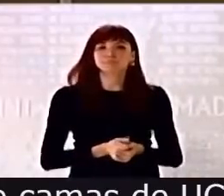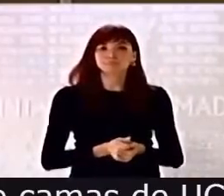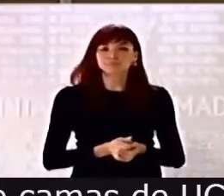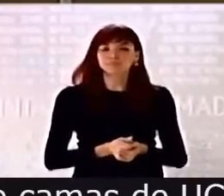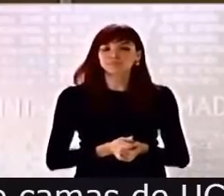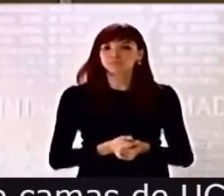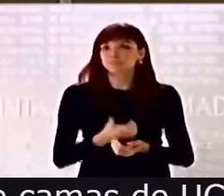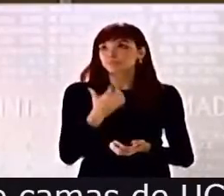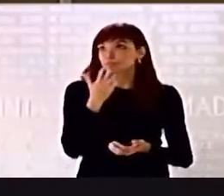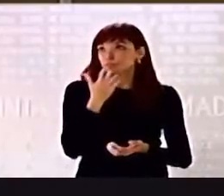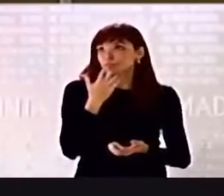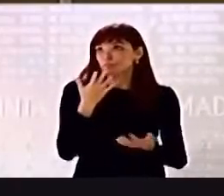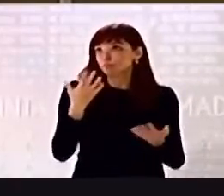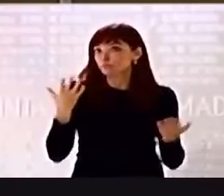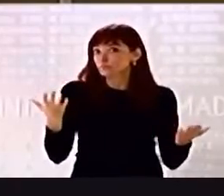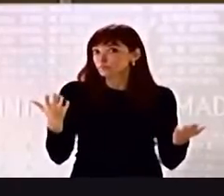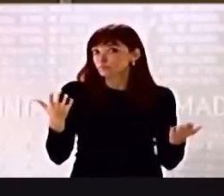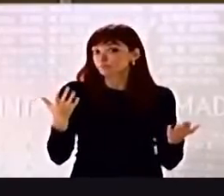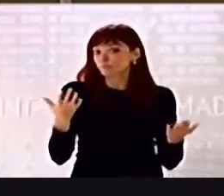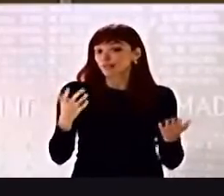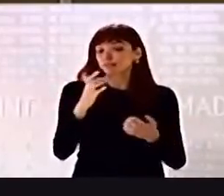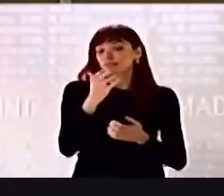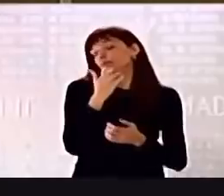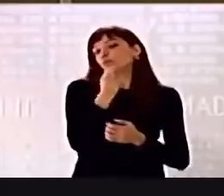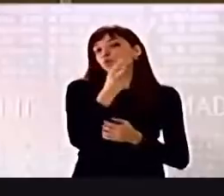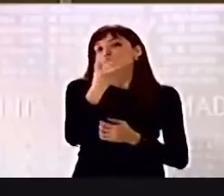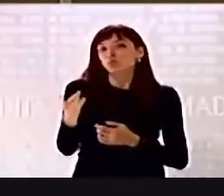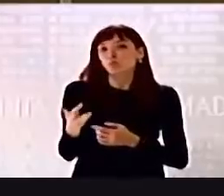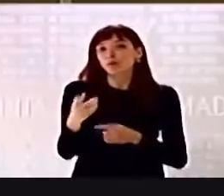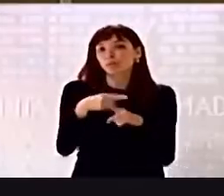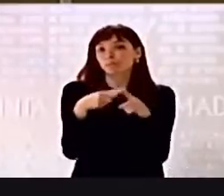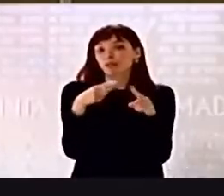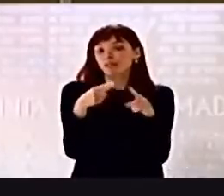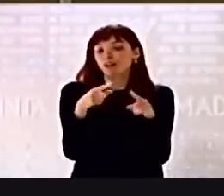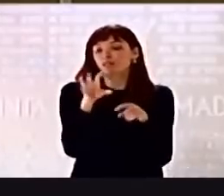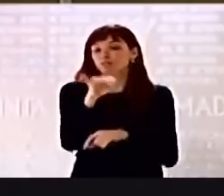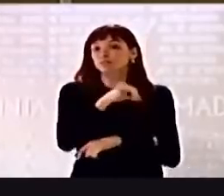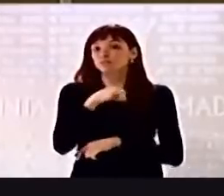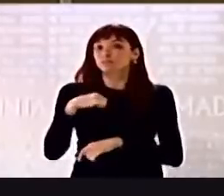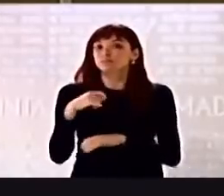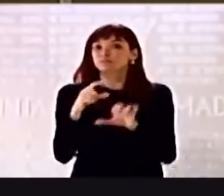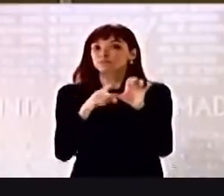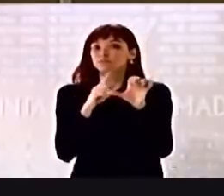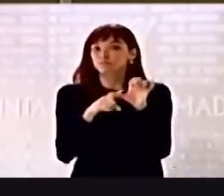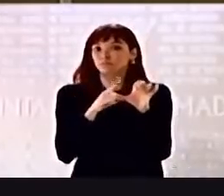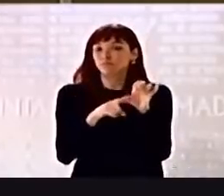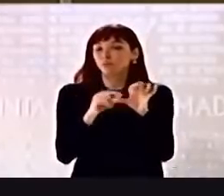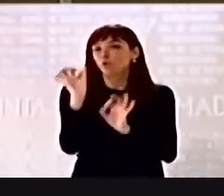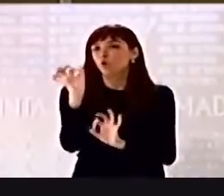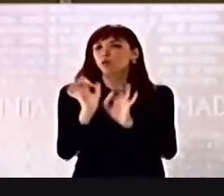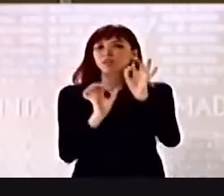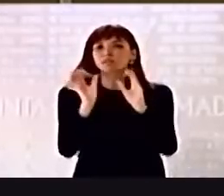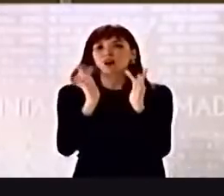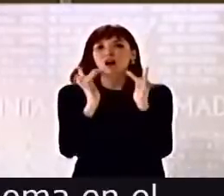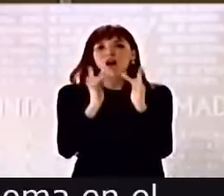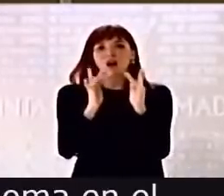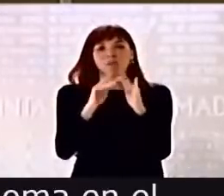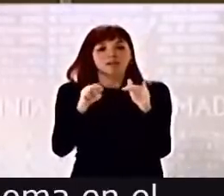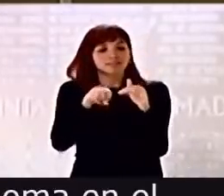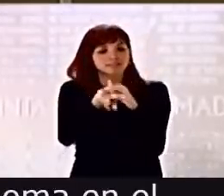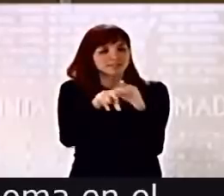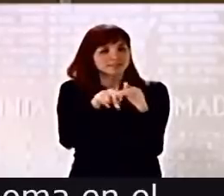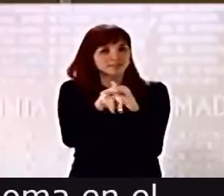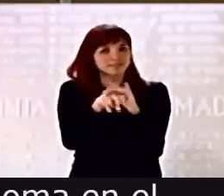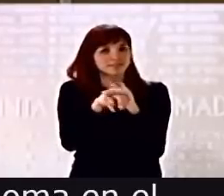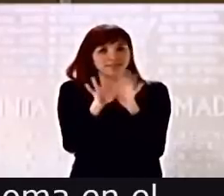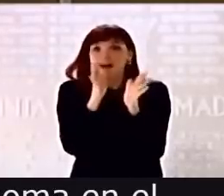Tal es el caso que la media de la comunidad autónoma en el porcentaje de ocupación de camas en